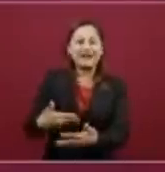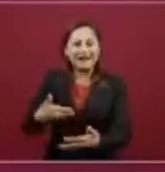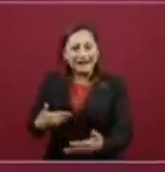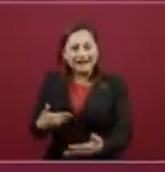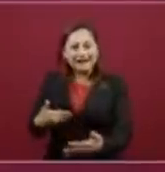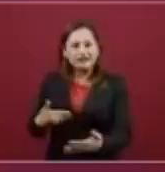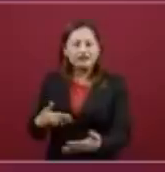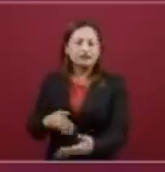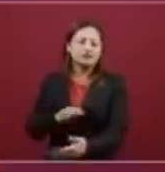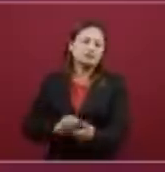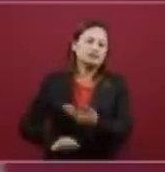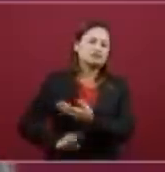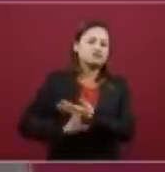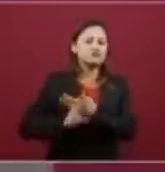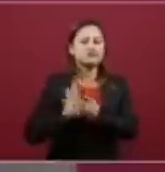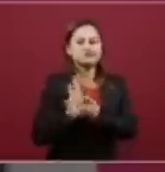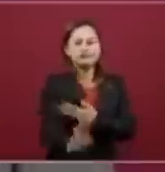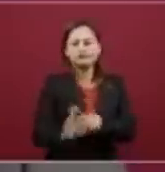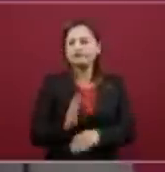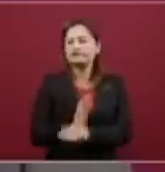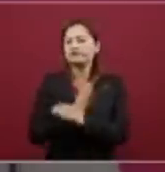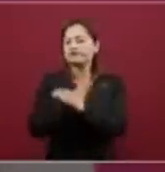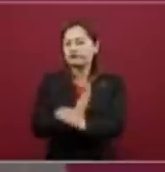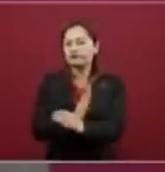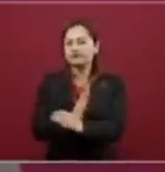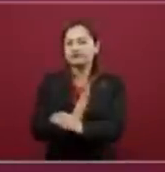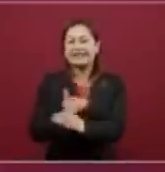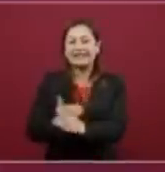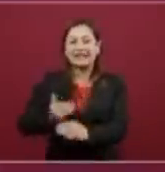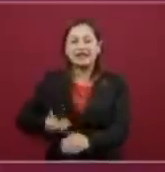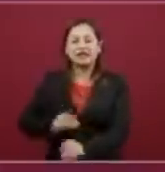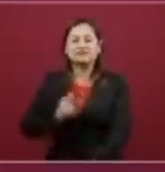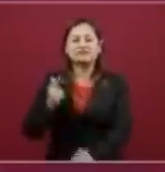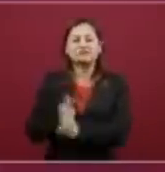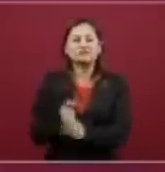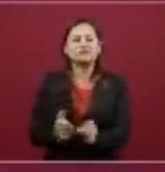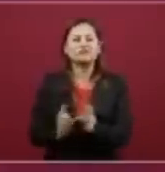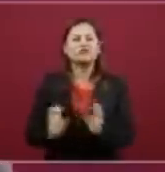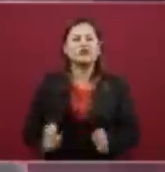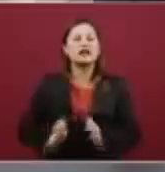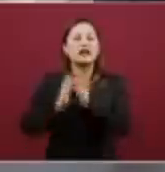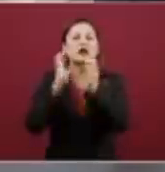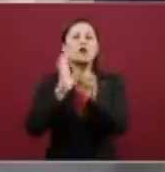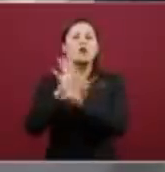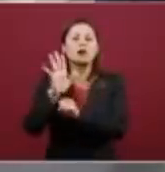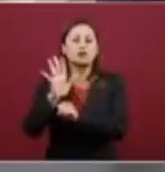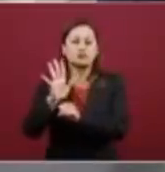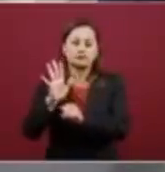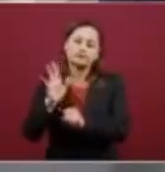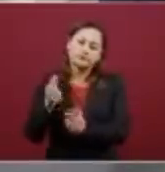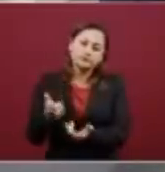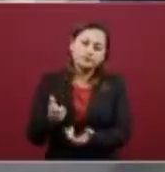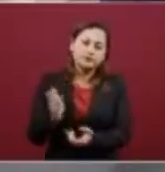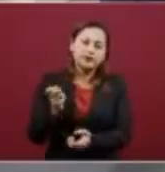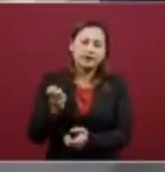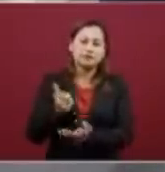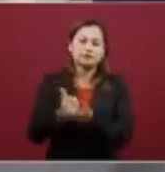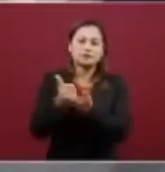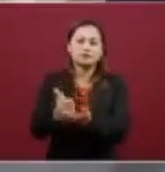para identificar oportunamente la situación de riesgo en que se puedan encontrar. Ahí atrás, ella, por